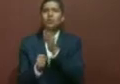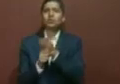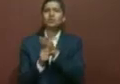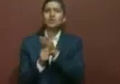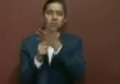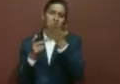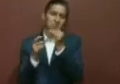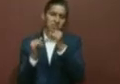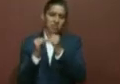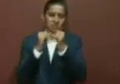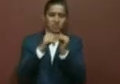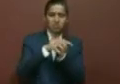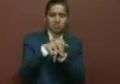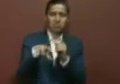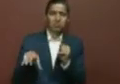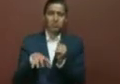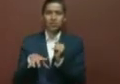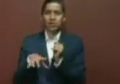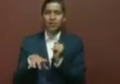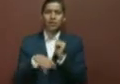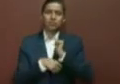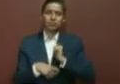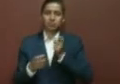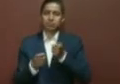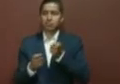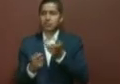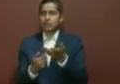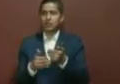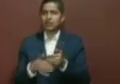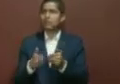correspondientes hagan la parte que les toca.